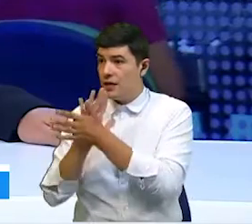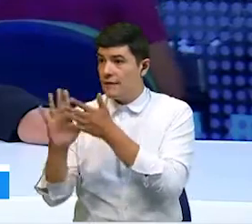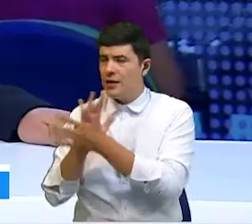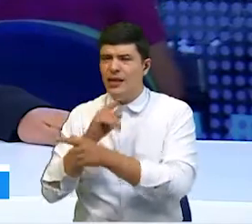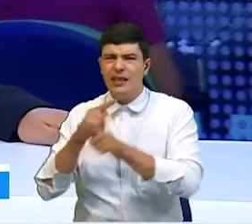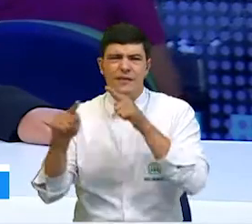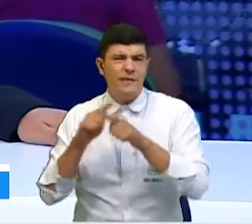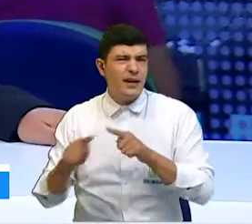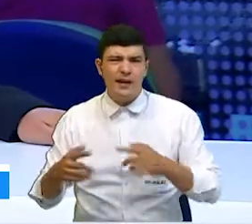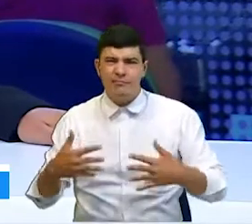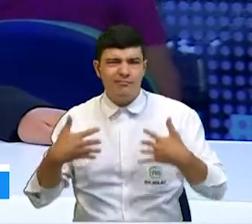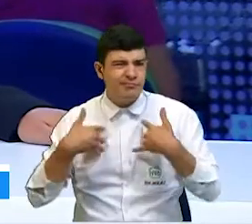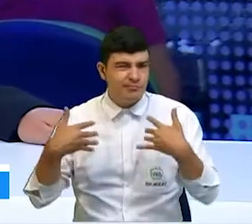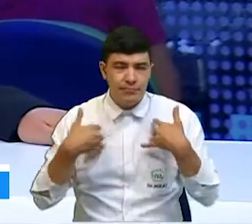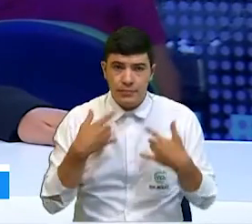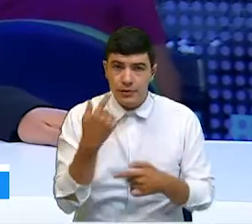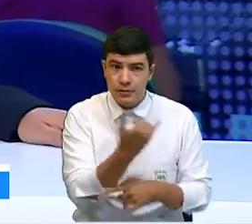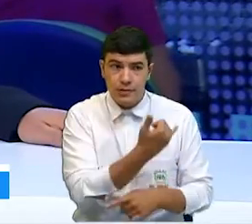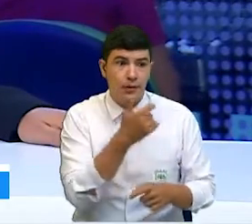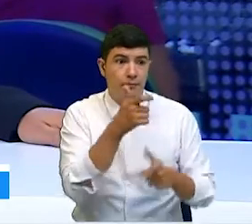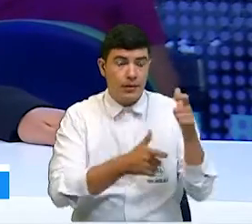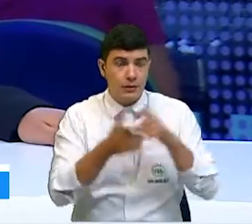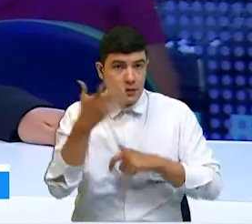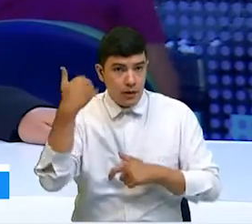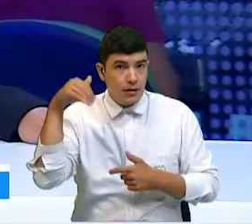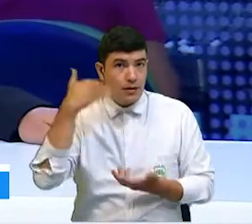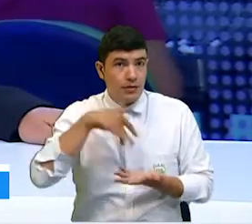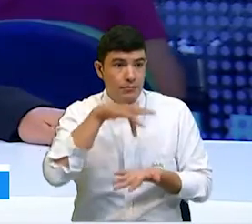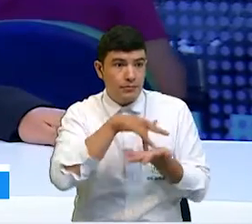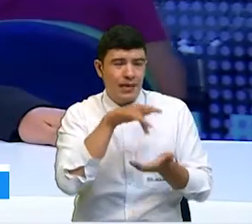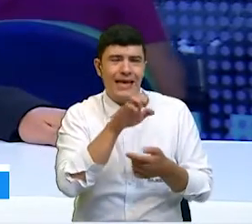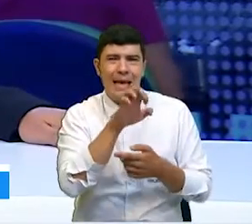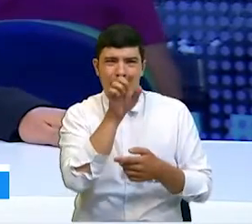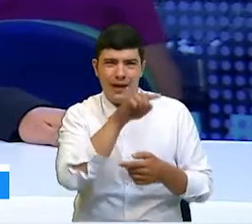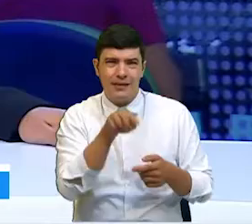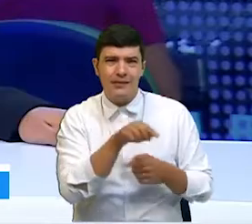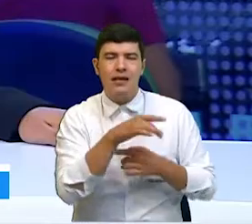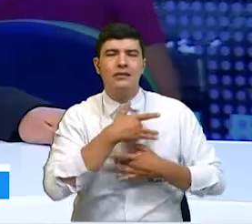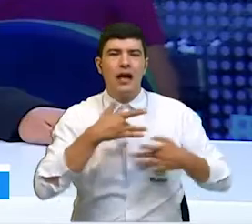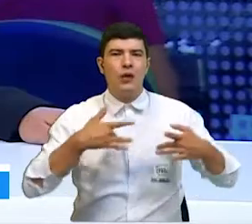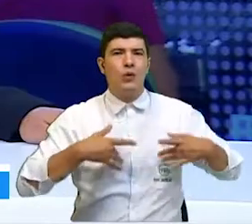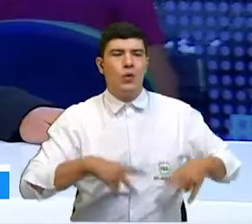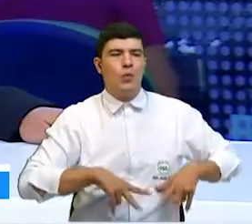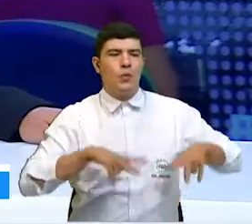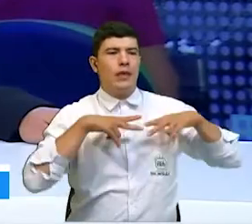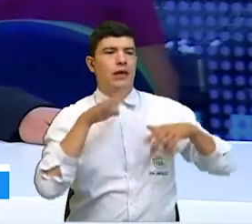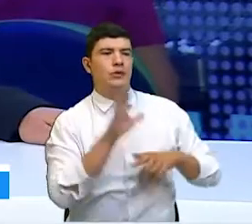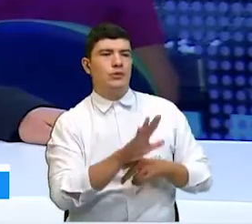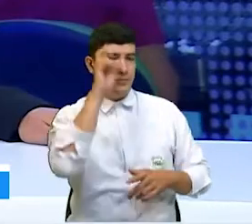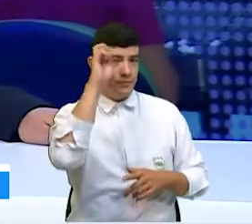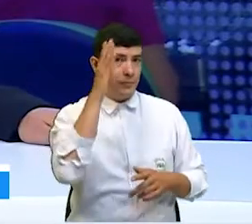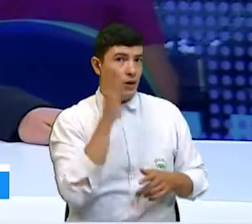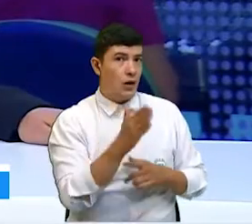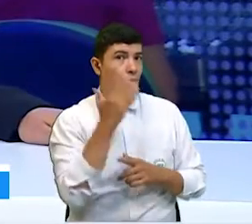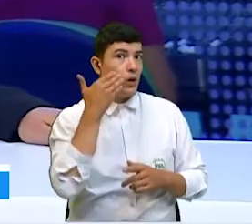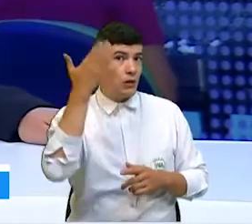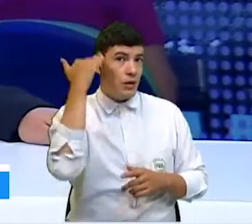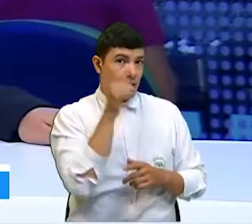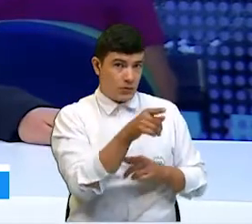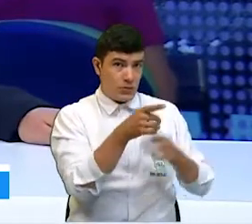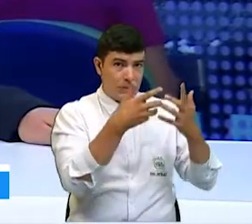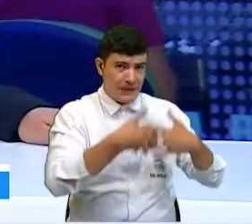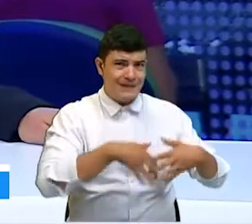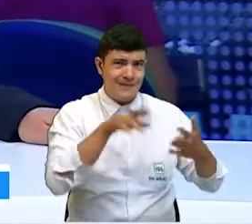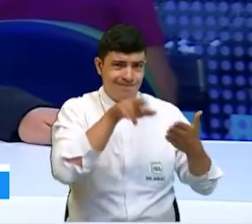y varias son las quejas que han presentado usuarios que hacían parte de la EPS Salud Vida en Norte de Santander luego de la liquidación de esa